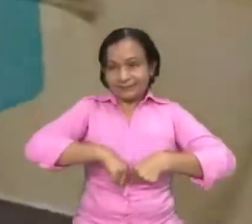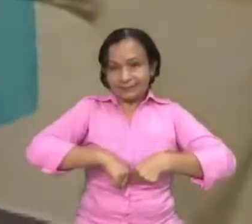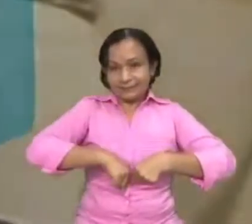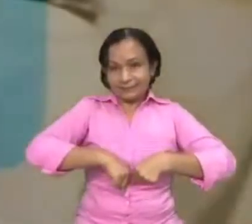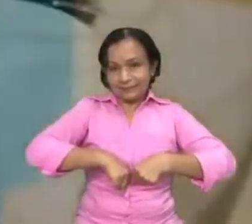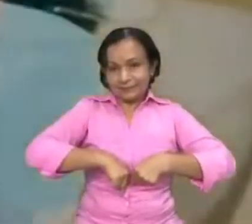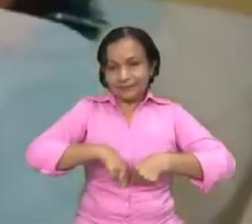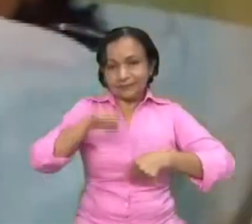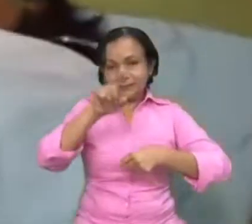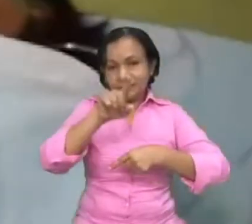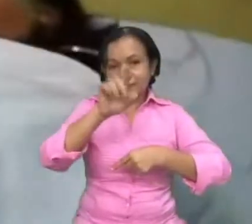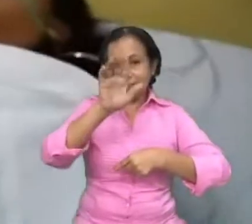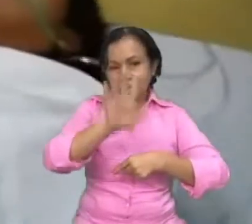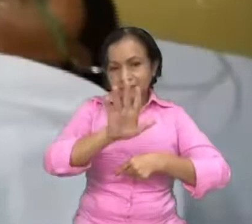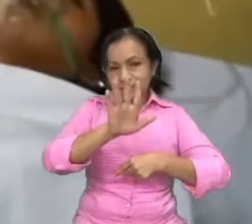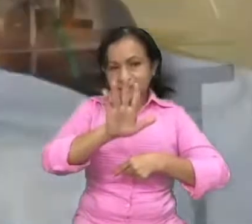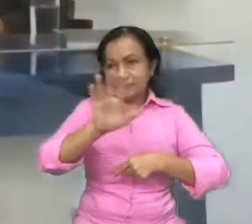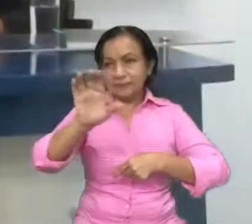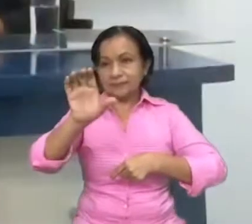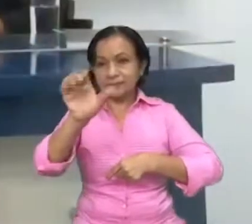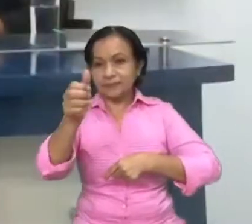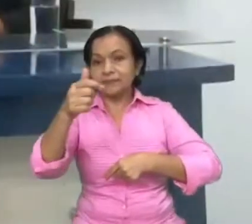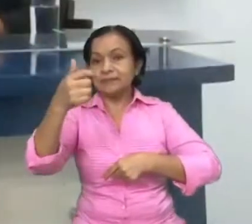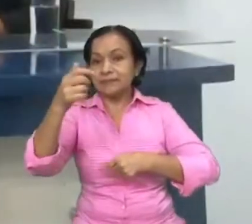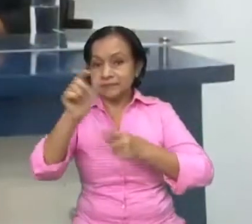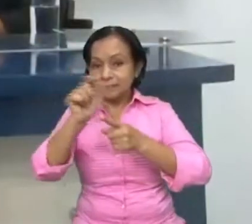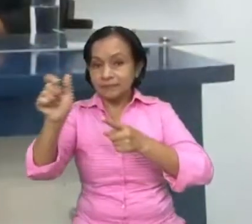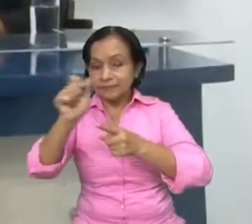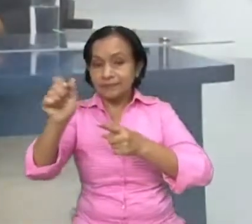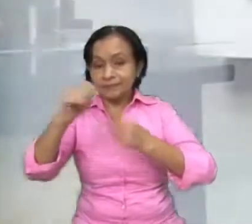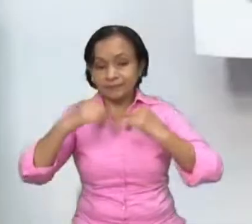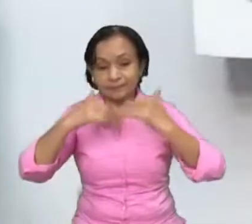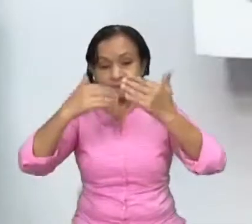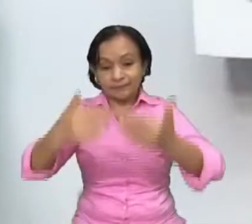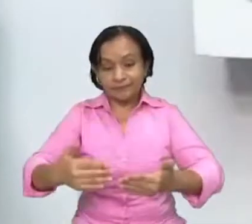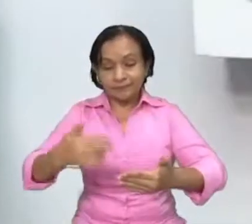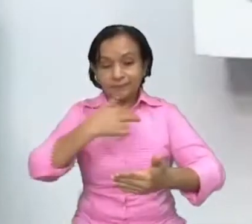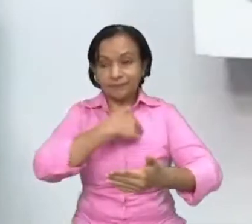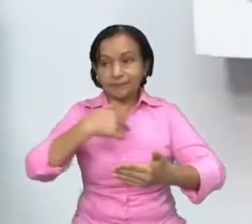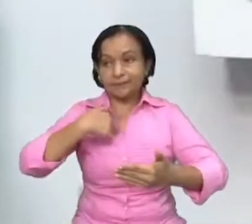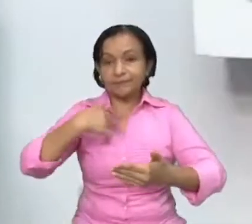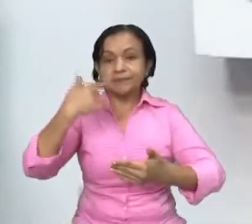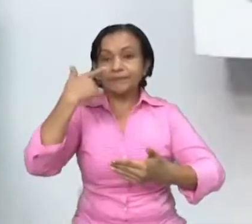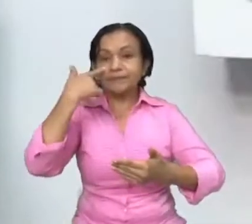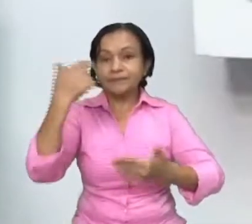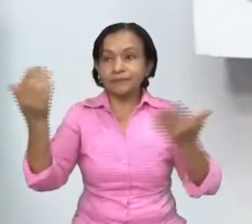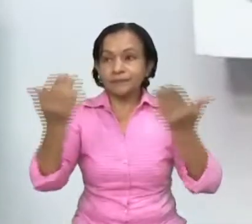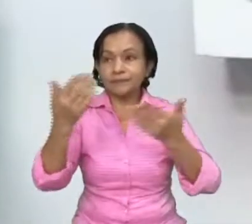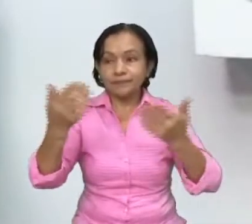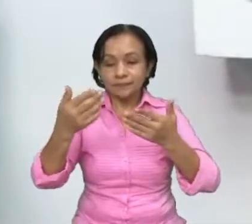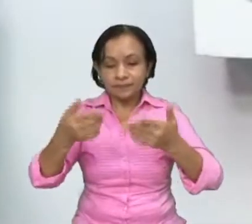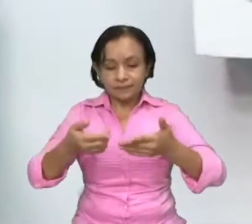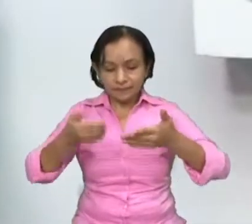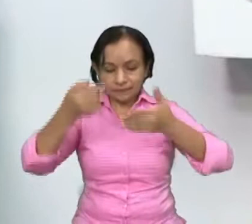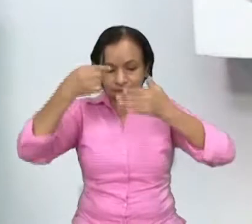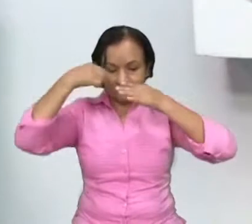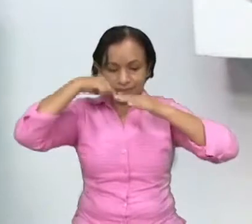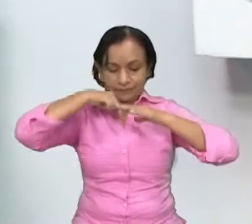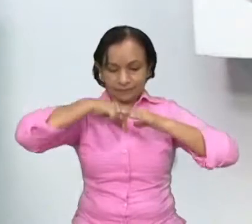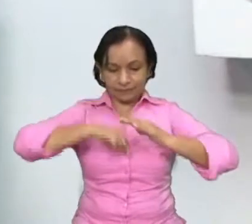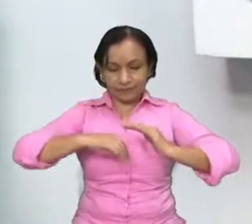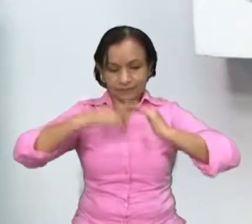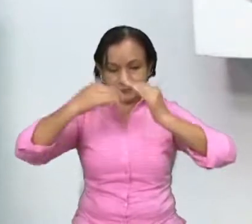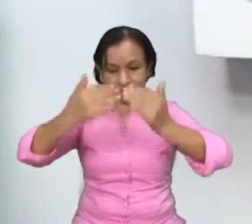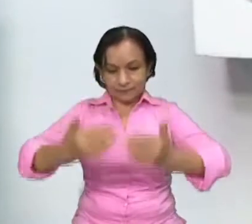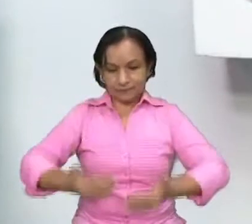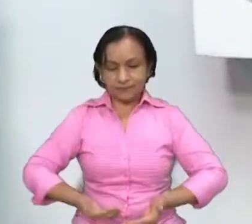decir, entre el 5º y el 6º mes de embarazo se programa la cirugía y esta cirugía se conoce como cirugía fetoscópica.